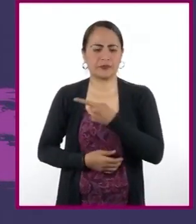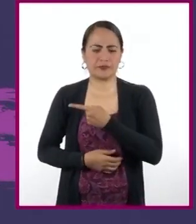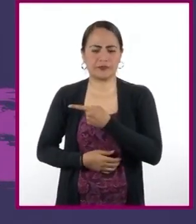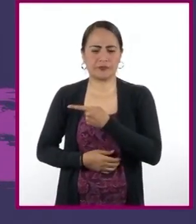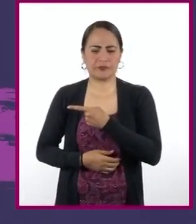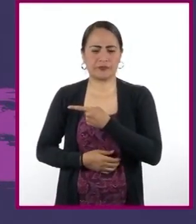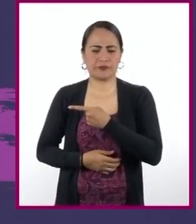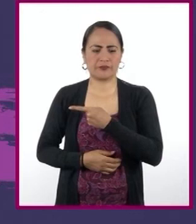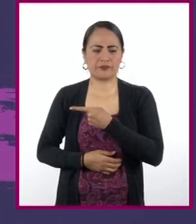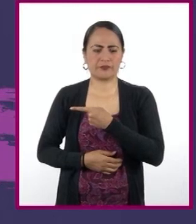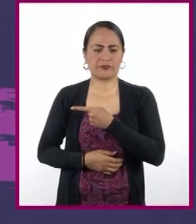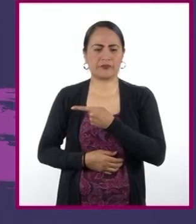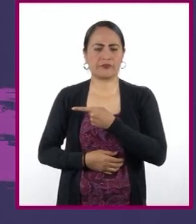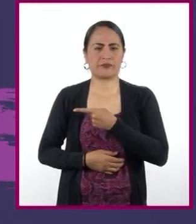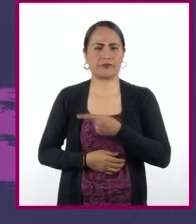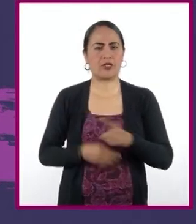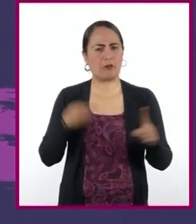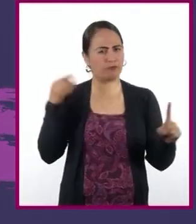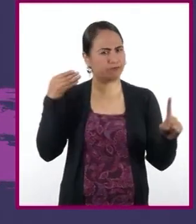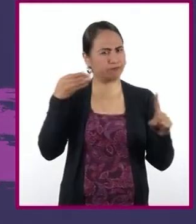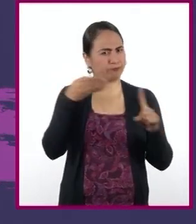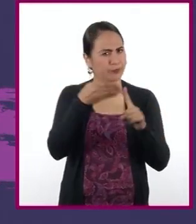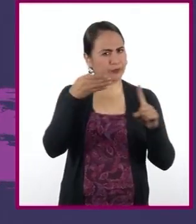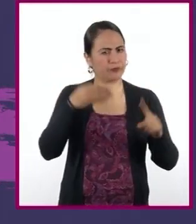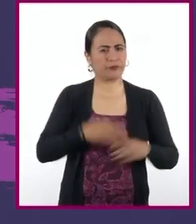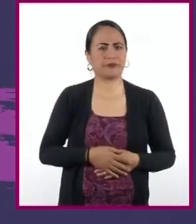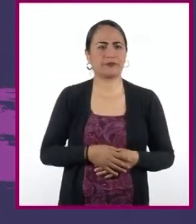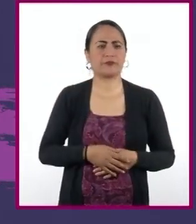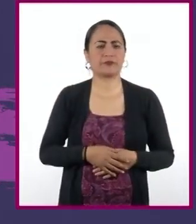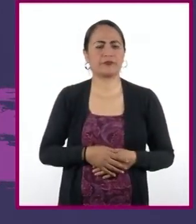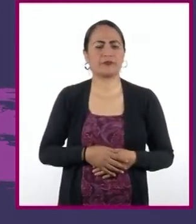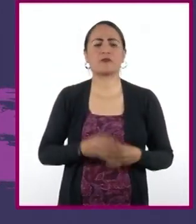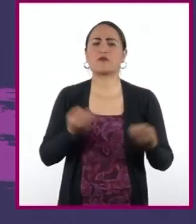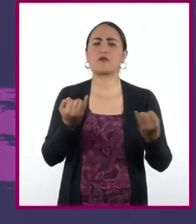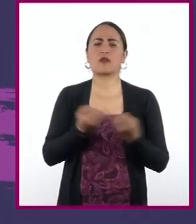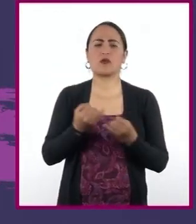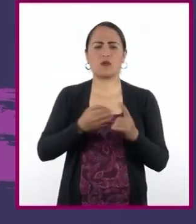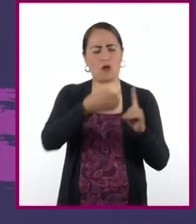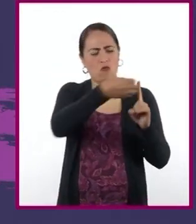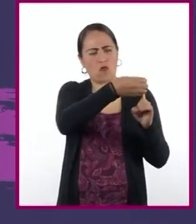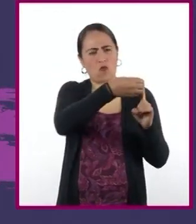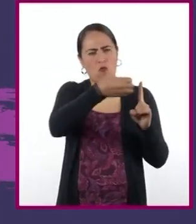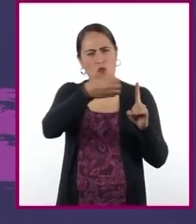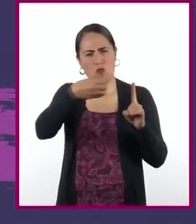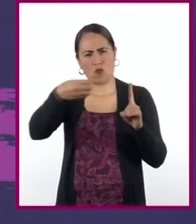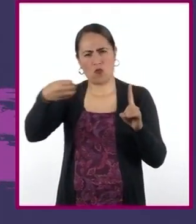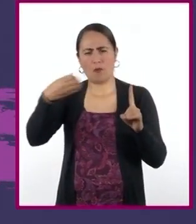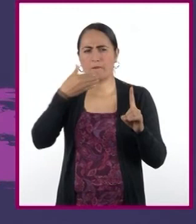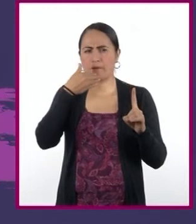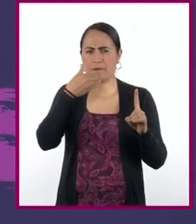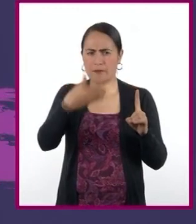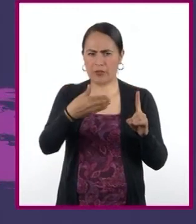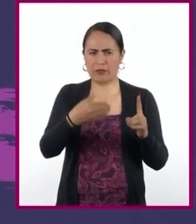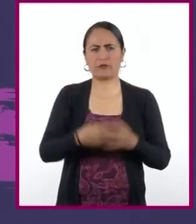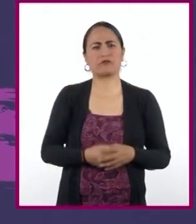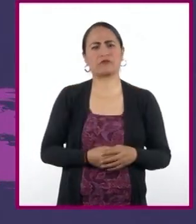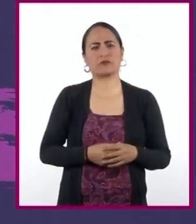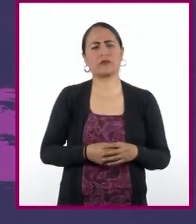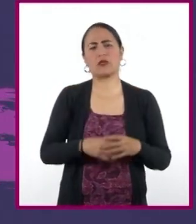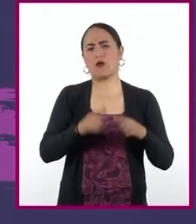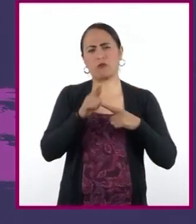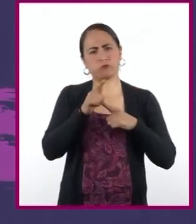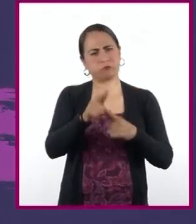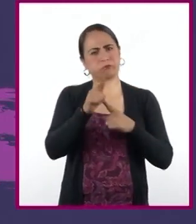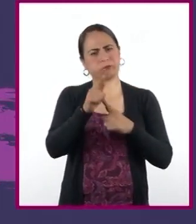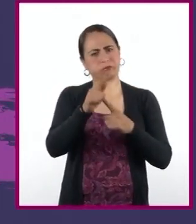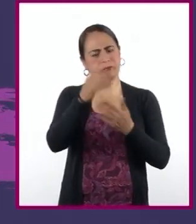Utiliza vocabulario variado y preciso, oraciones gramaticales adecuadas, el discurso continuo y fluido